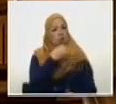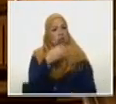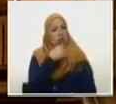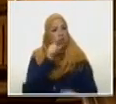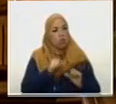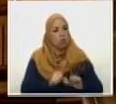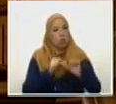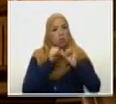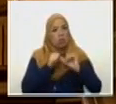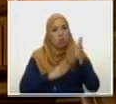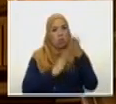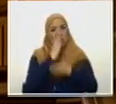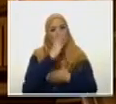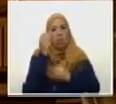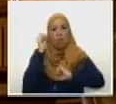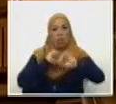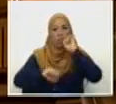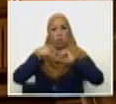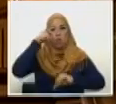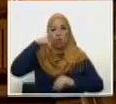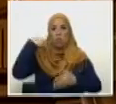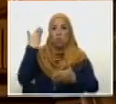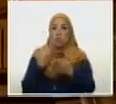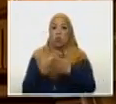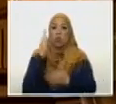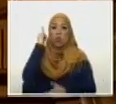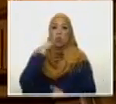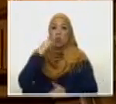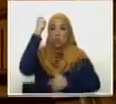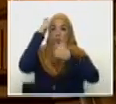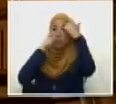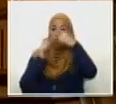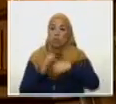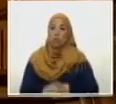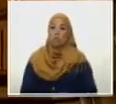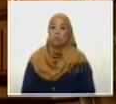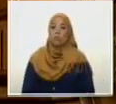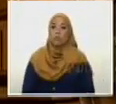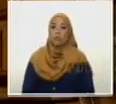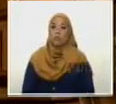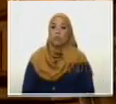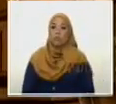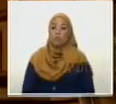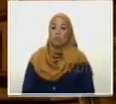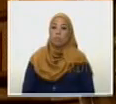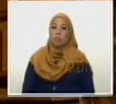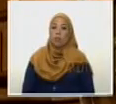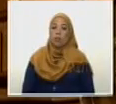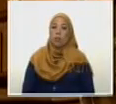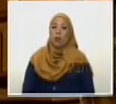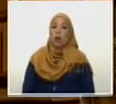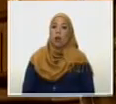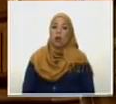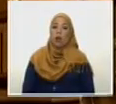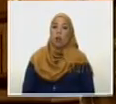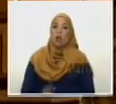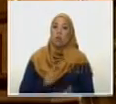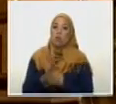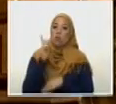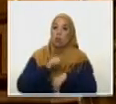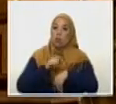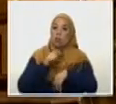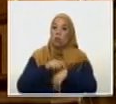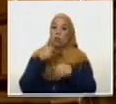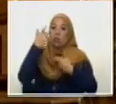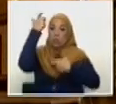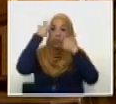seguir avanzando en la defensa del proyecto bolivariano y chavista. Siempre lo digo, los tiempos del